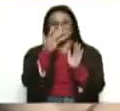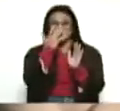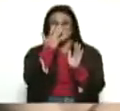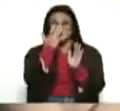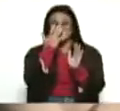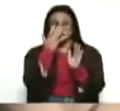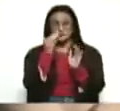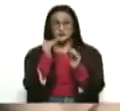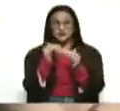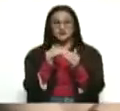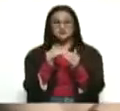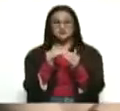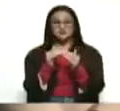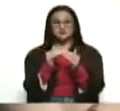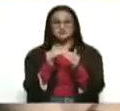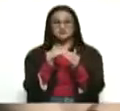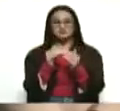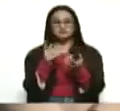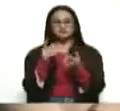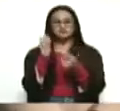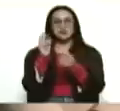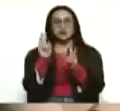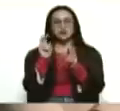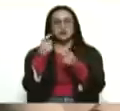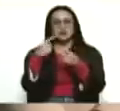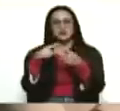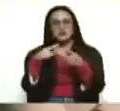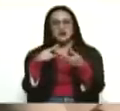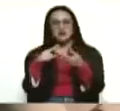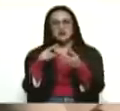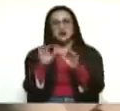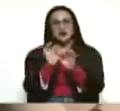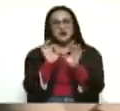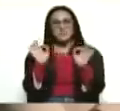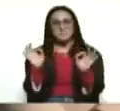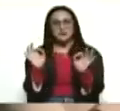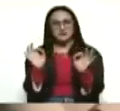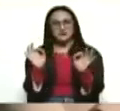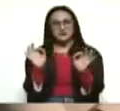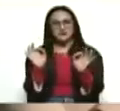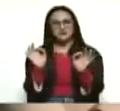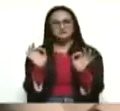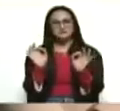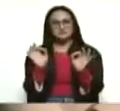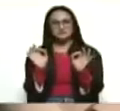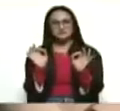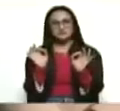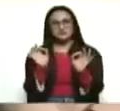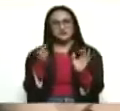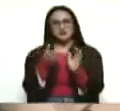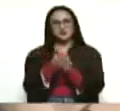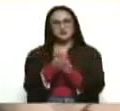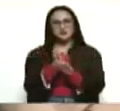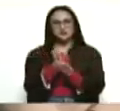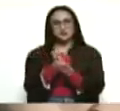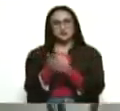techos de tarifas para los distintos impuestos especiales. Uno de ellos, el que usted mencionaba sobre la